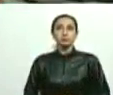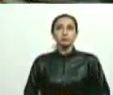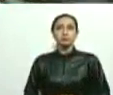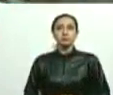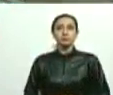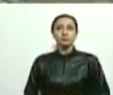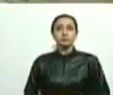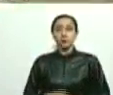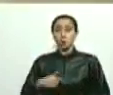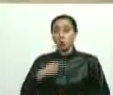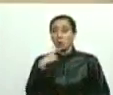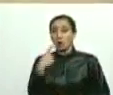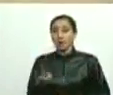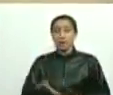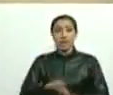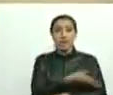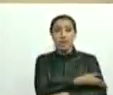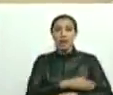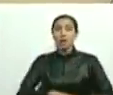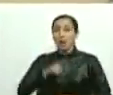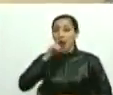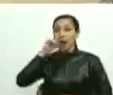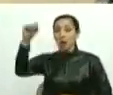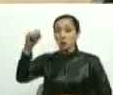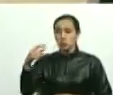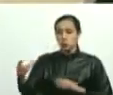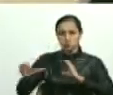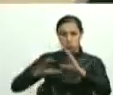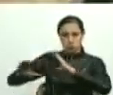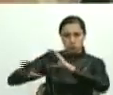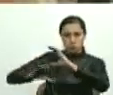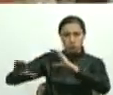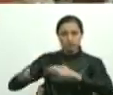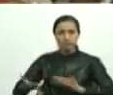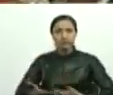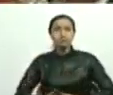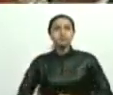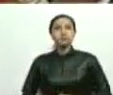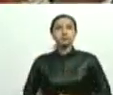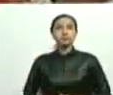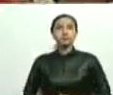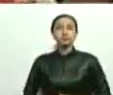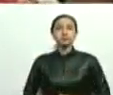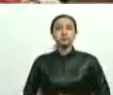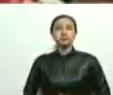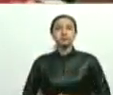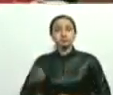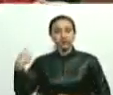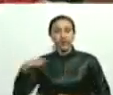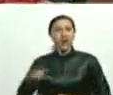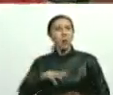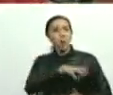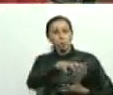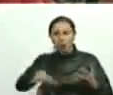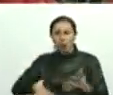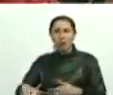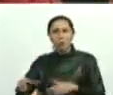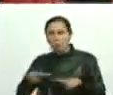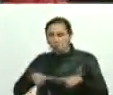Yo decía, le comentaba al presidente, que si hubo algún problema en algún lugar,